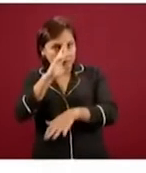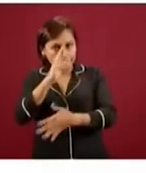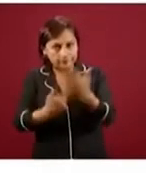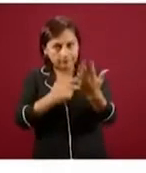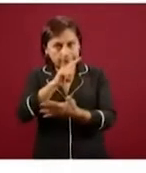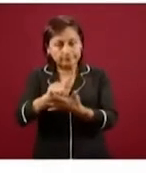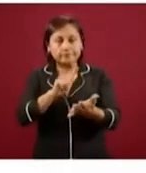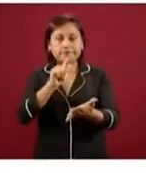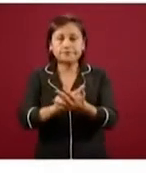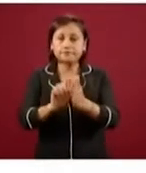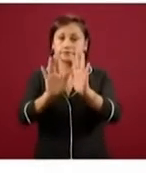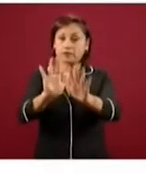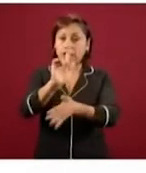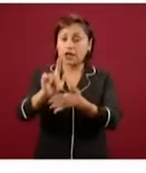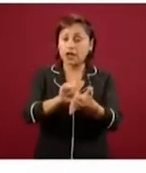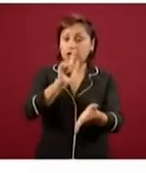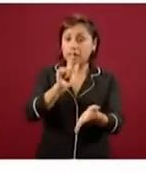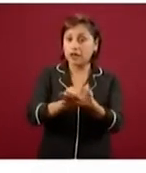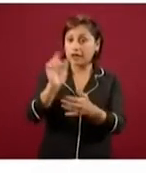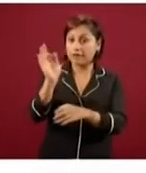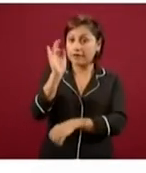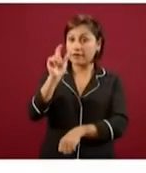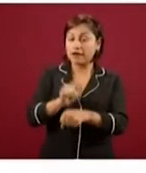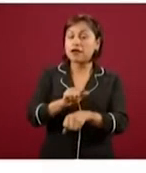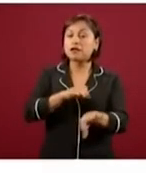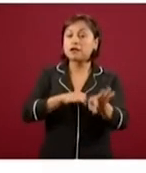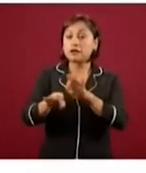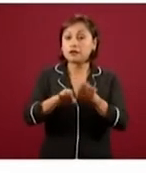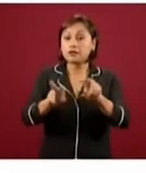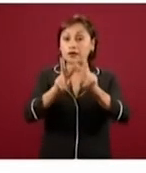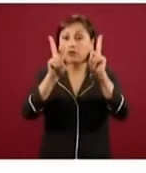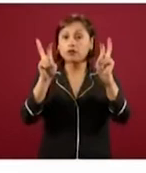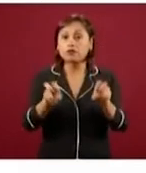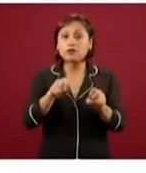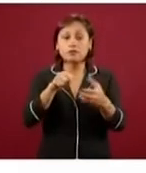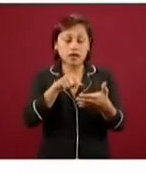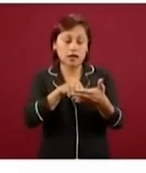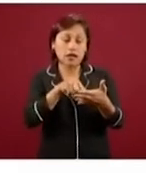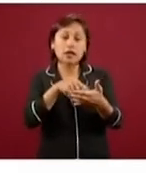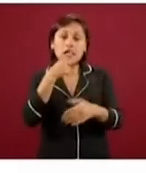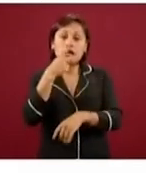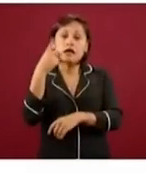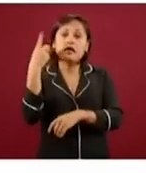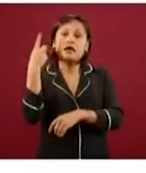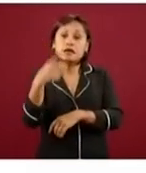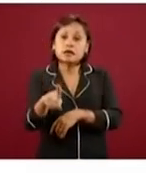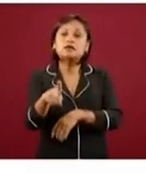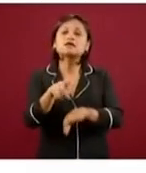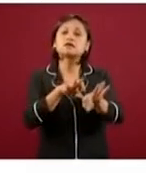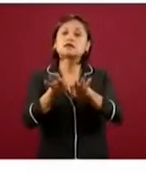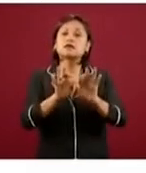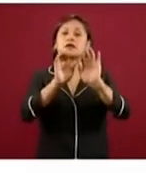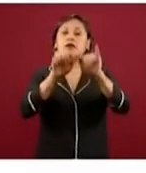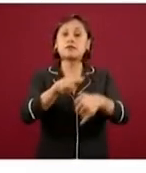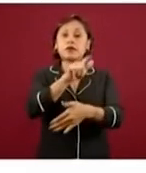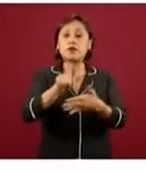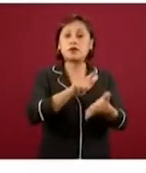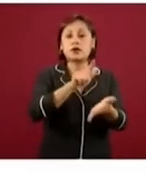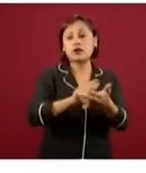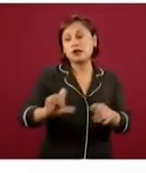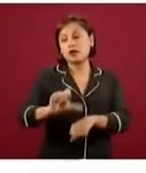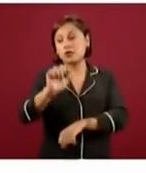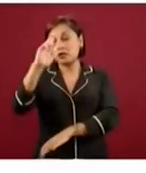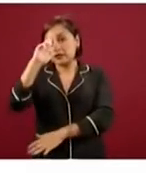en la Ley Federal del Trabajo, se contempla subcontratación legal y subcontratación ilegal. En el caso de